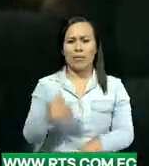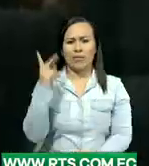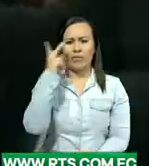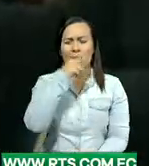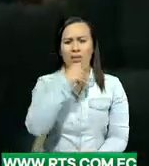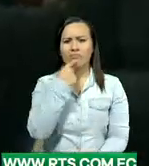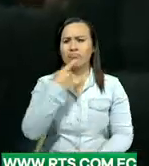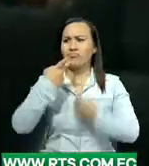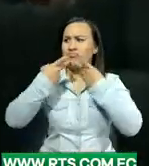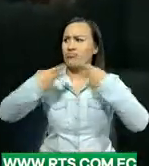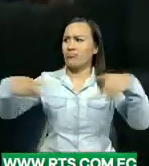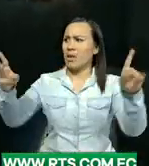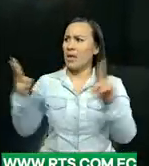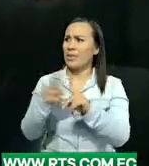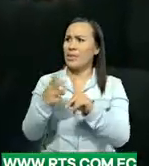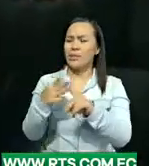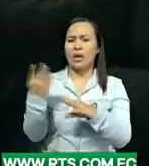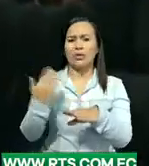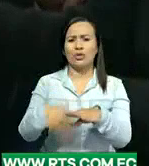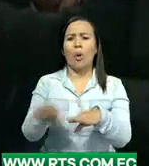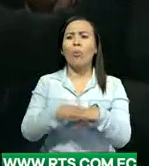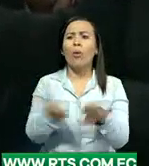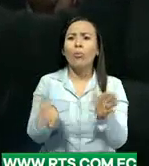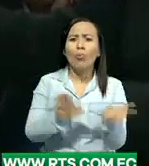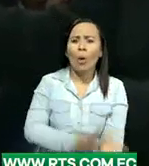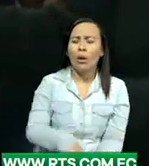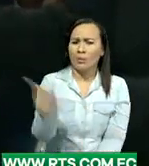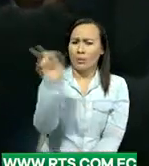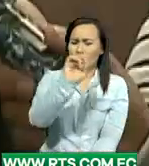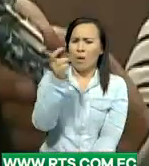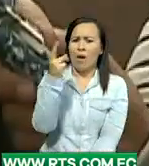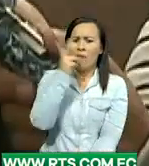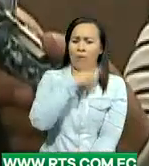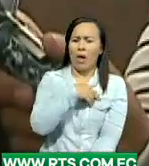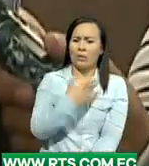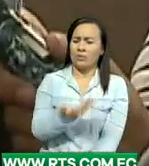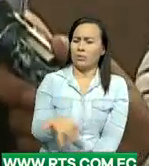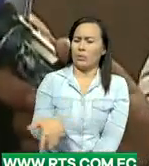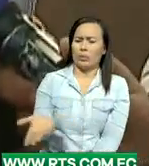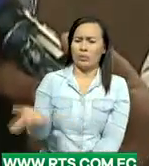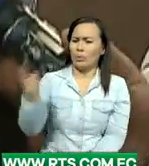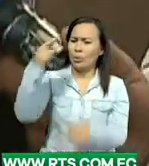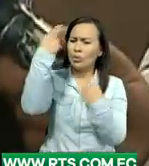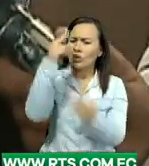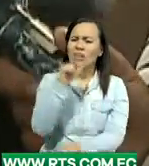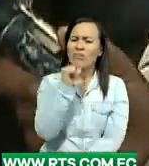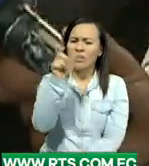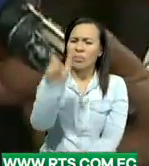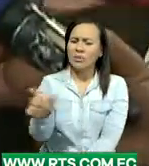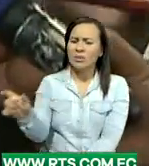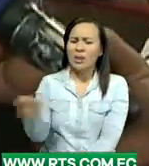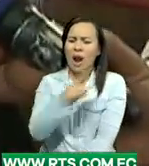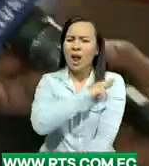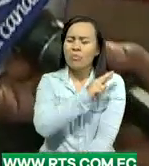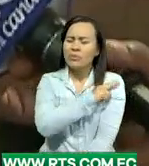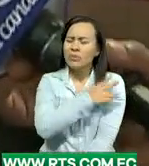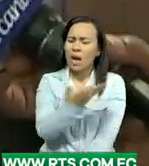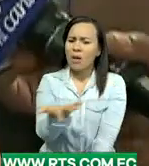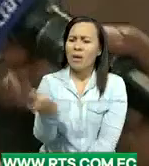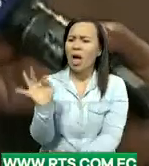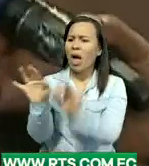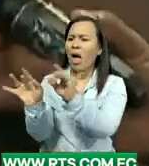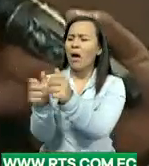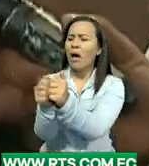que circuló en redes sociales sobre el fallecimiento de Trujillo. Es una noticia irresponsable. El doctor Julio César se